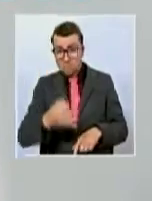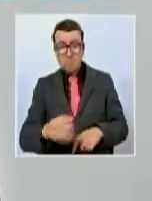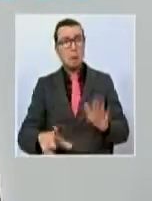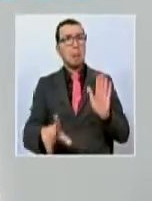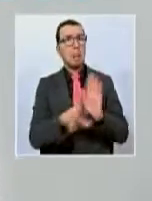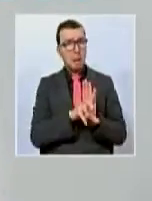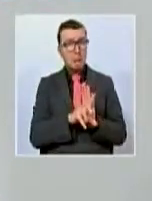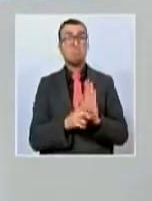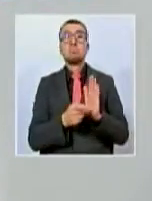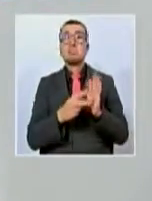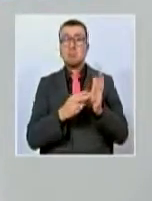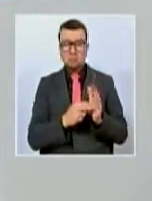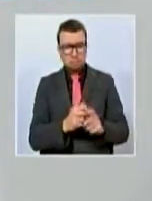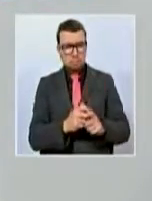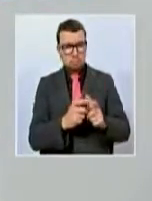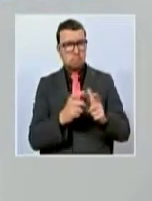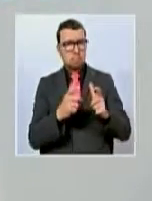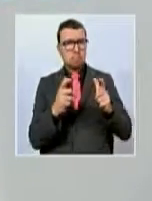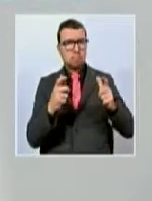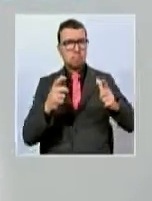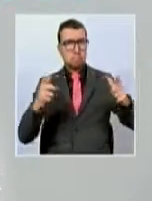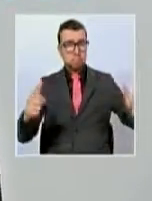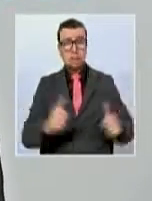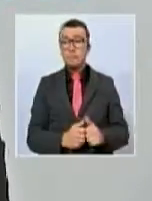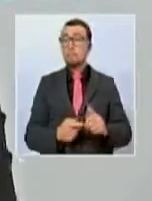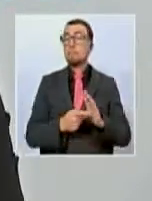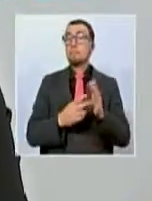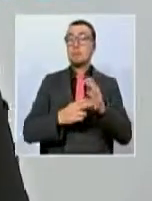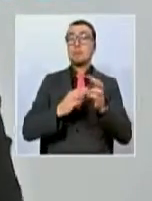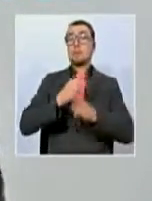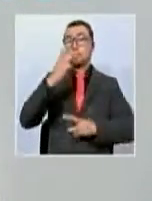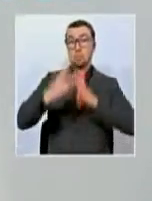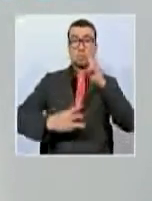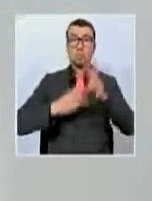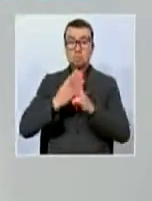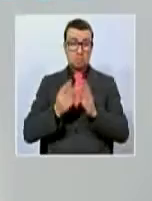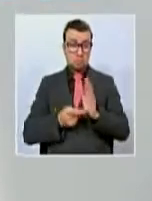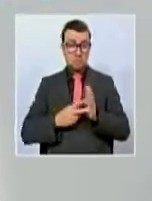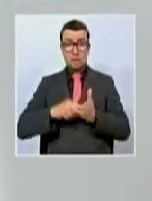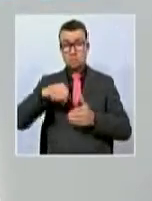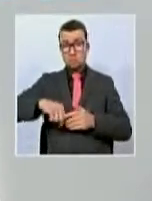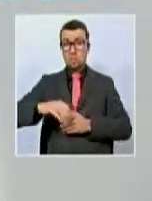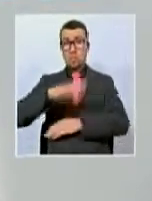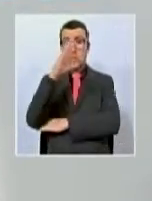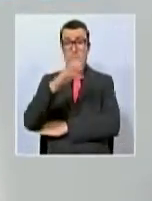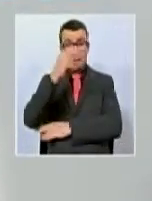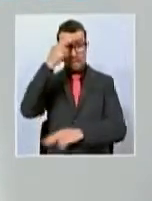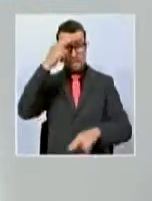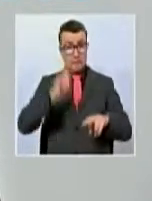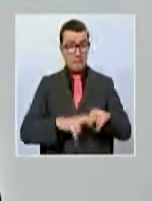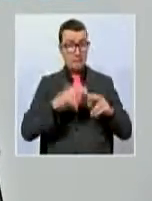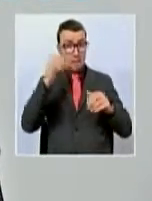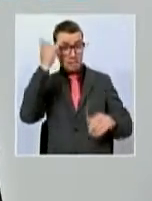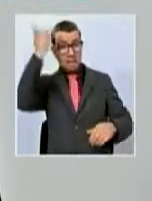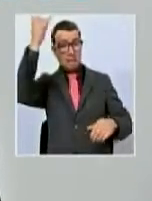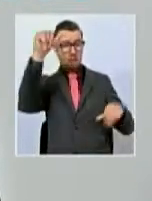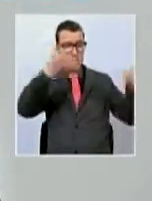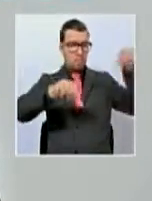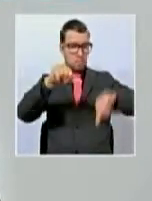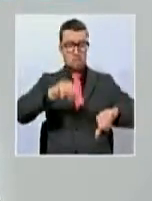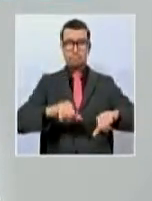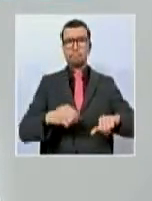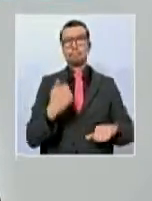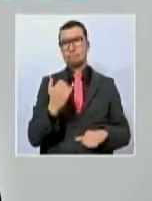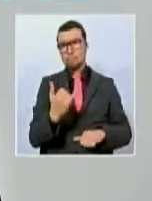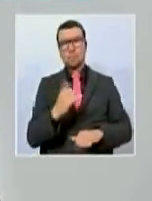va creciendo realmente y es una tendencia a nivel mundial. Esto no es algo que nos inventamos los colombianos. Los europeos son líderes en el consumo de